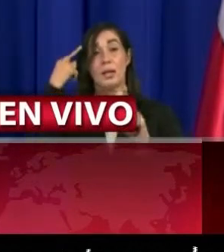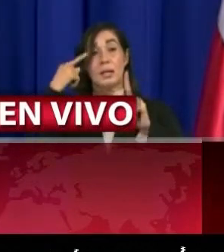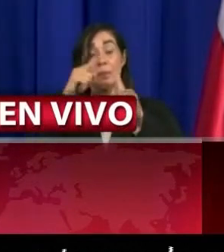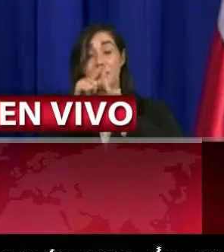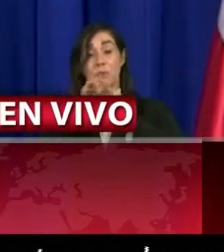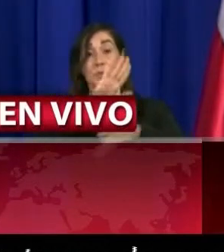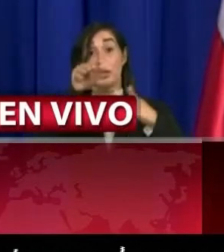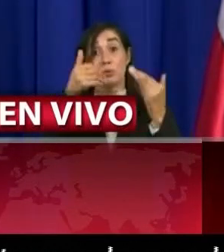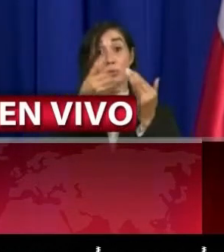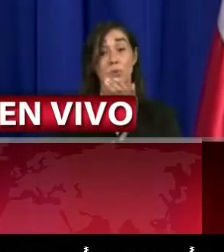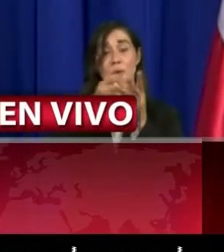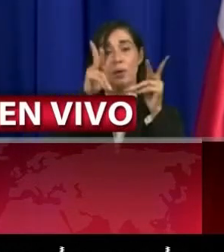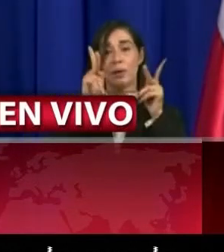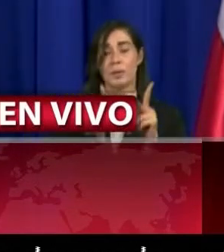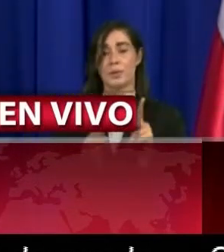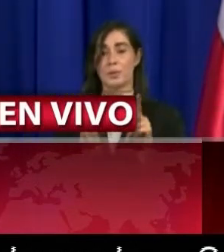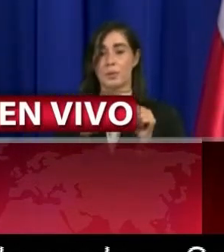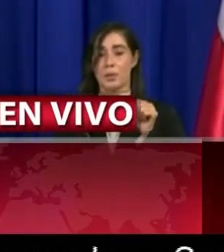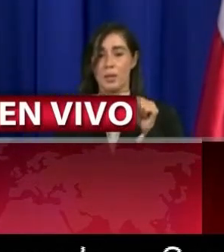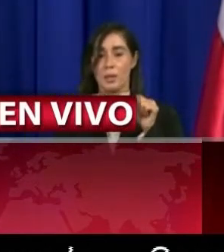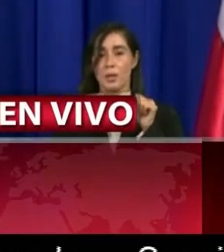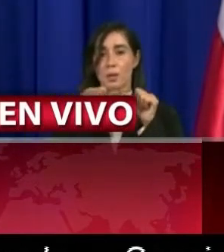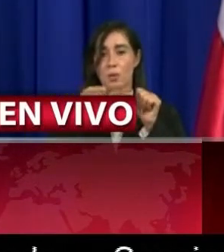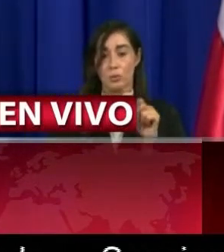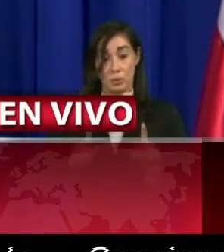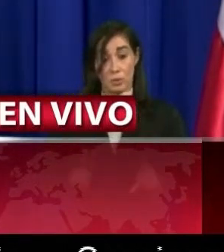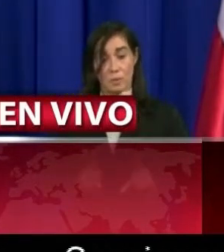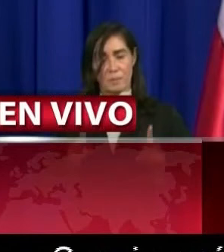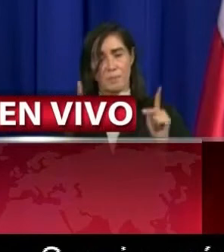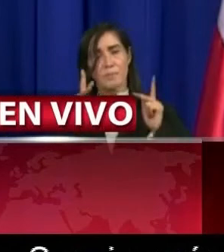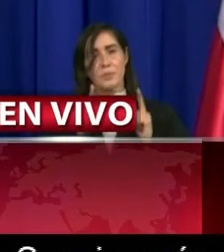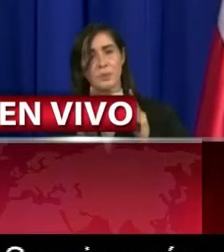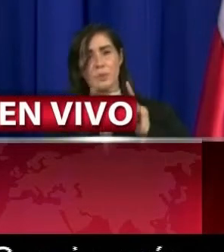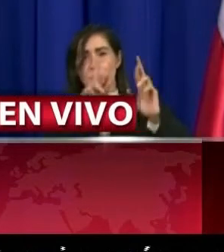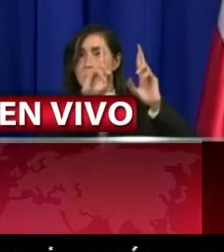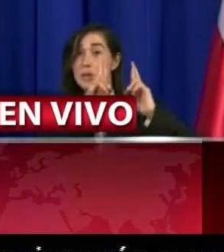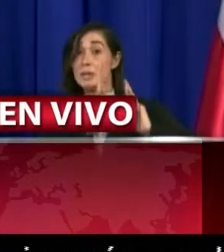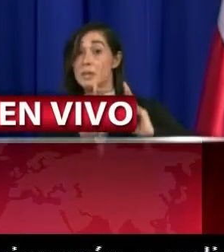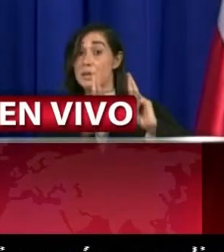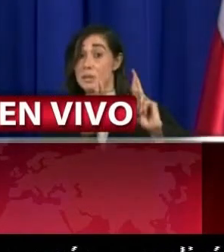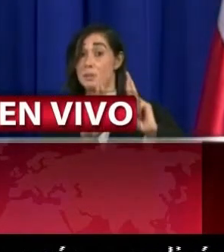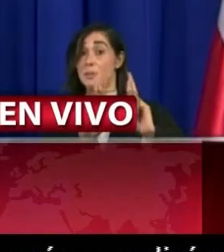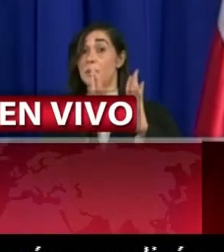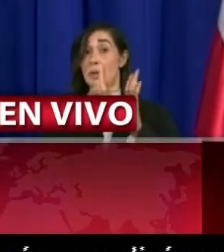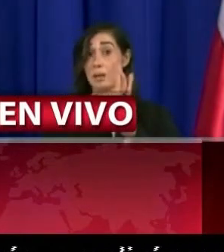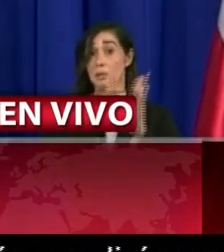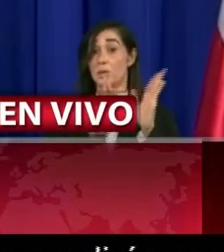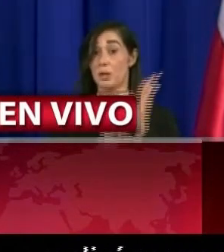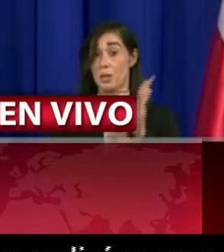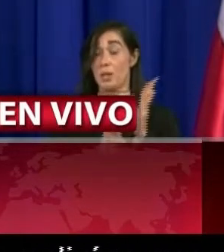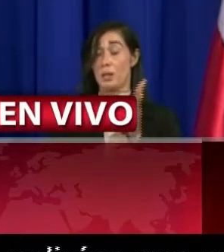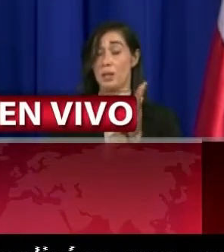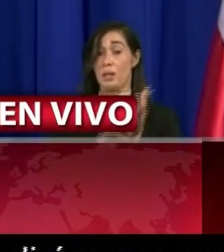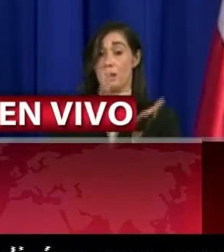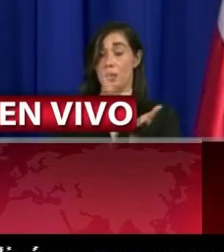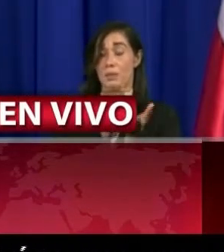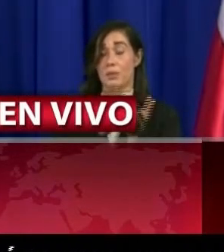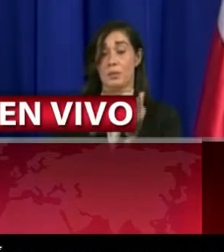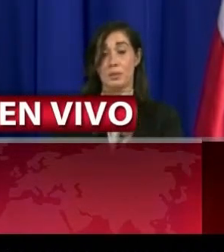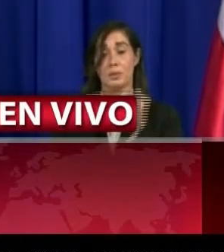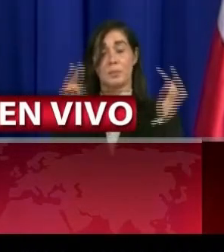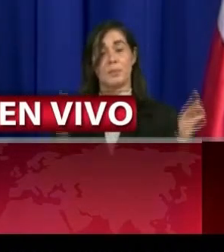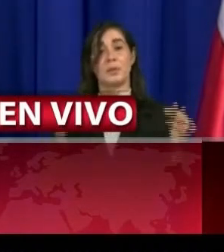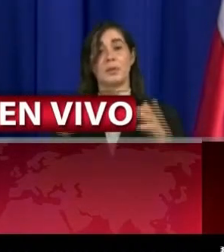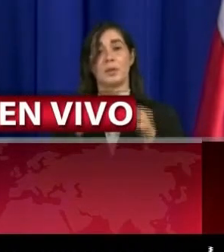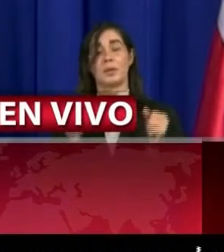de cada uno de nosotros es mantenernos vivos, cumpliendo las recomendaciones de nuestras autoridades de salud.